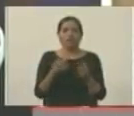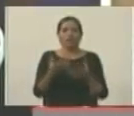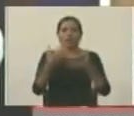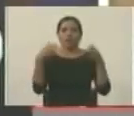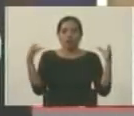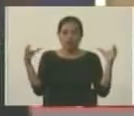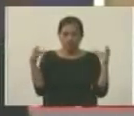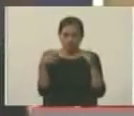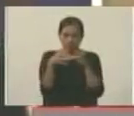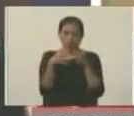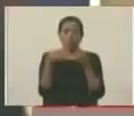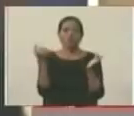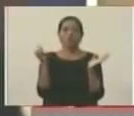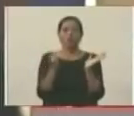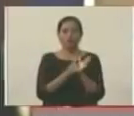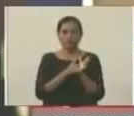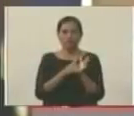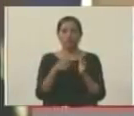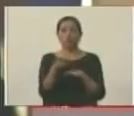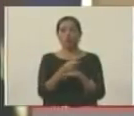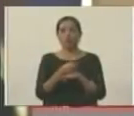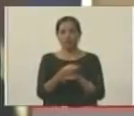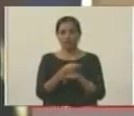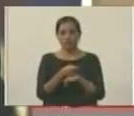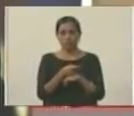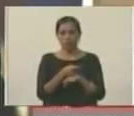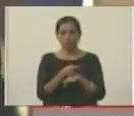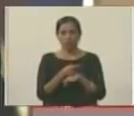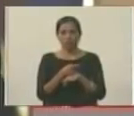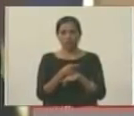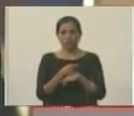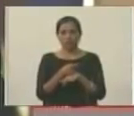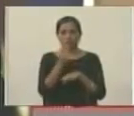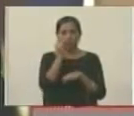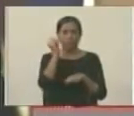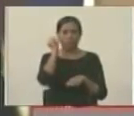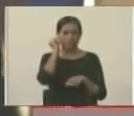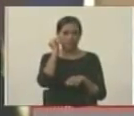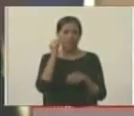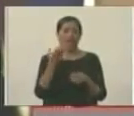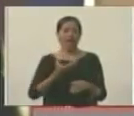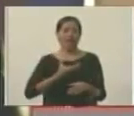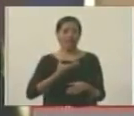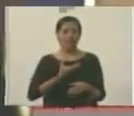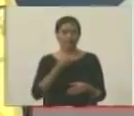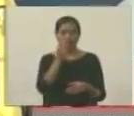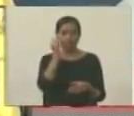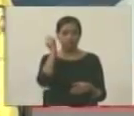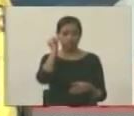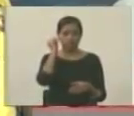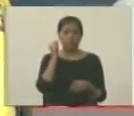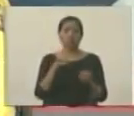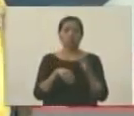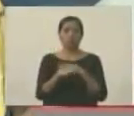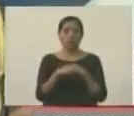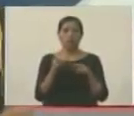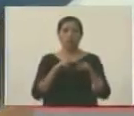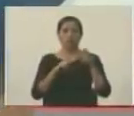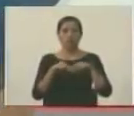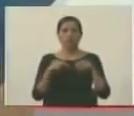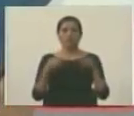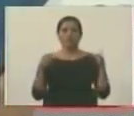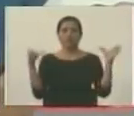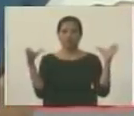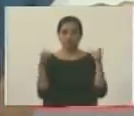WhatsApp. Gobernadores, gobernadoras, alcaldes, alcaldes, vamos a construir la red de